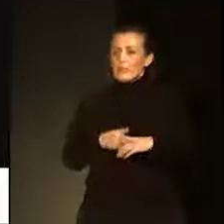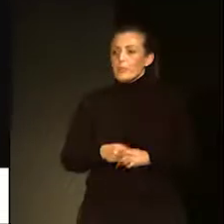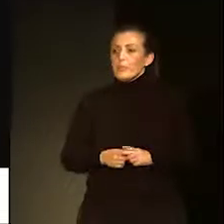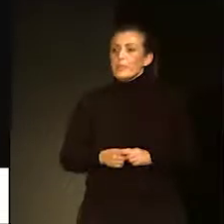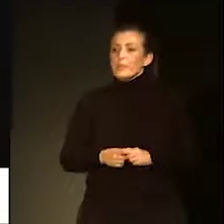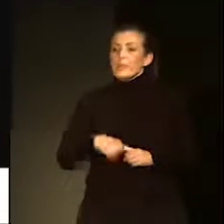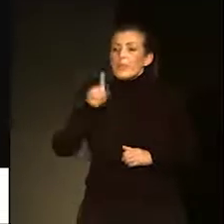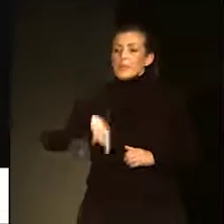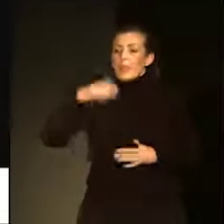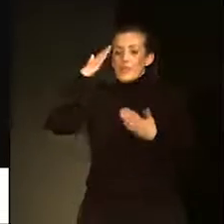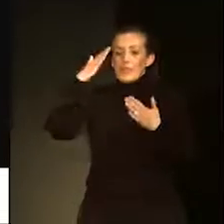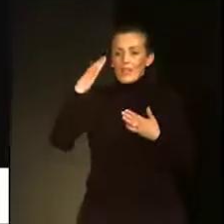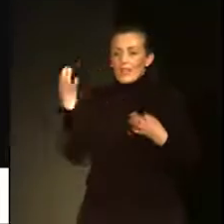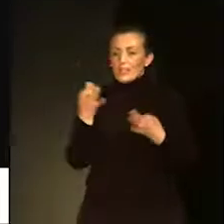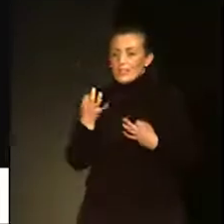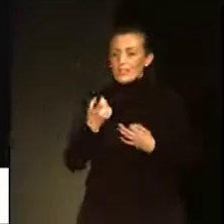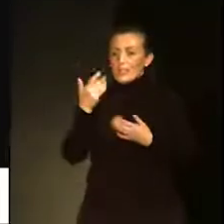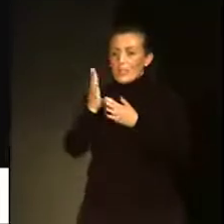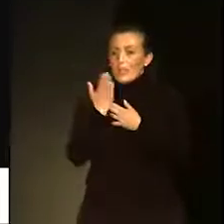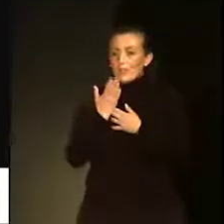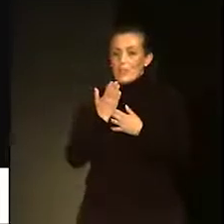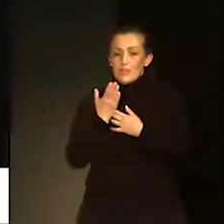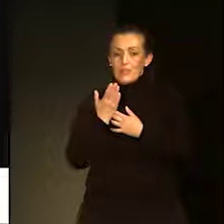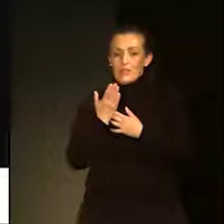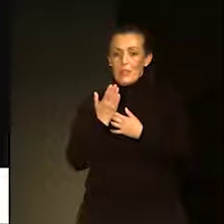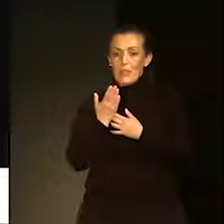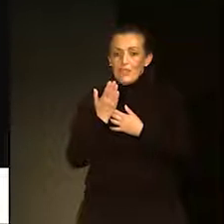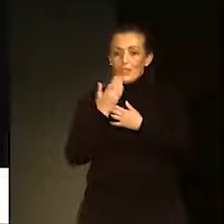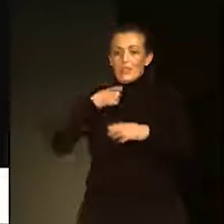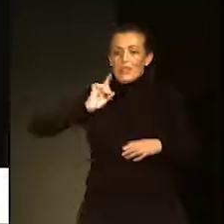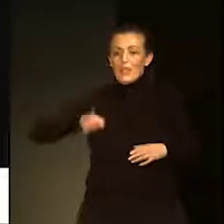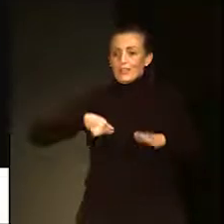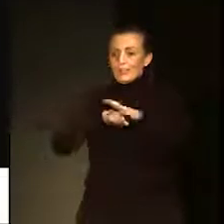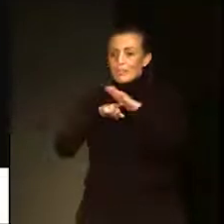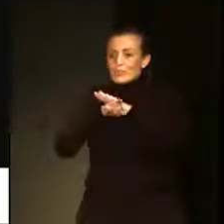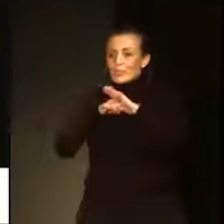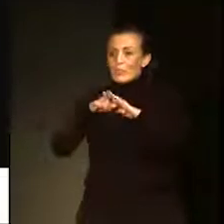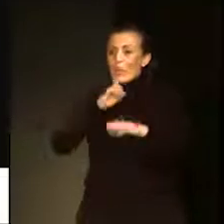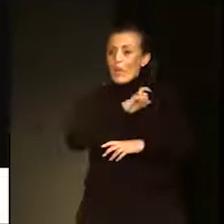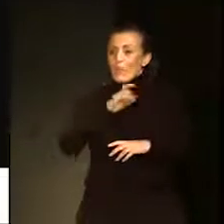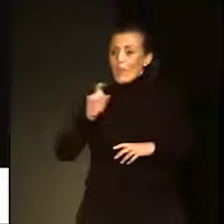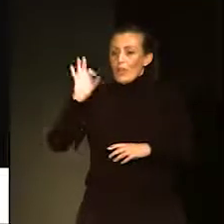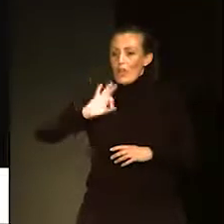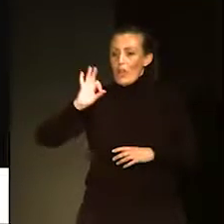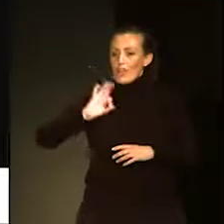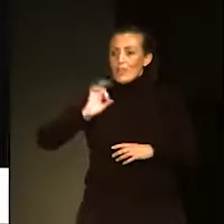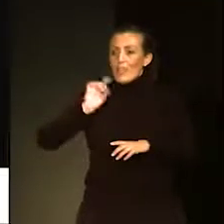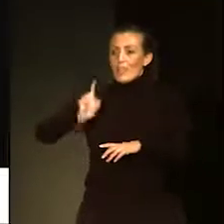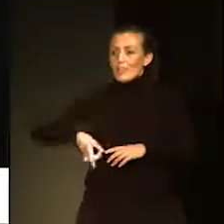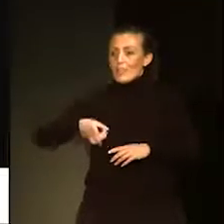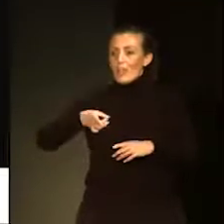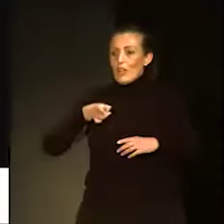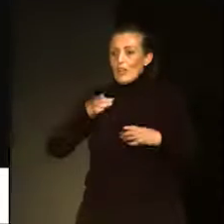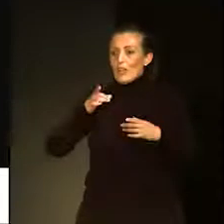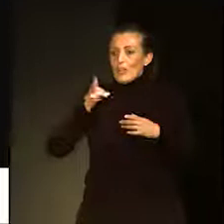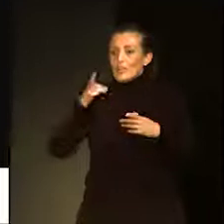También quiero saludar al representante, al director gerente de la Fundación Caja Sur y al director gerente también